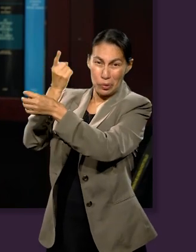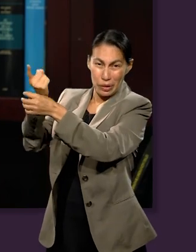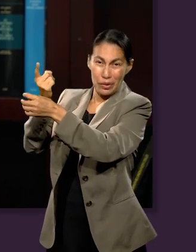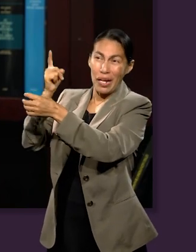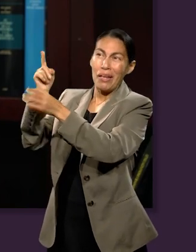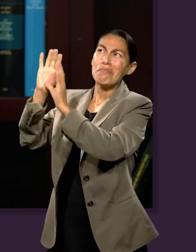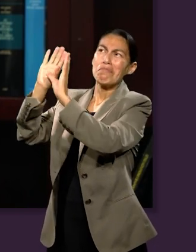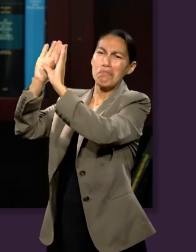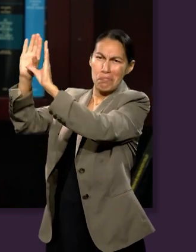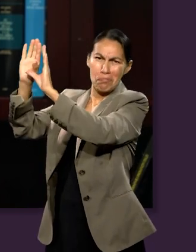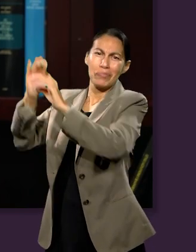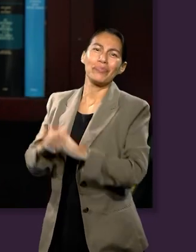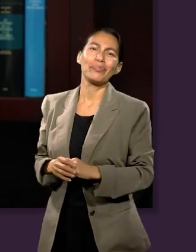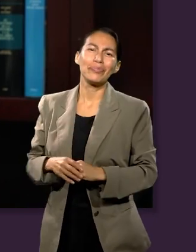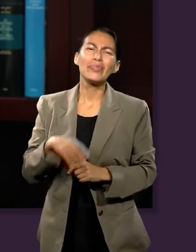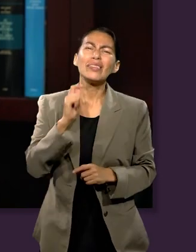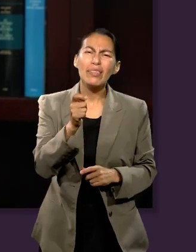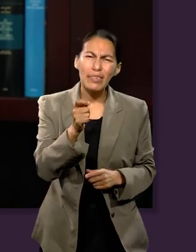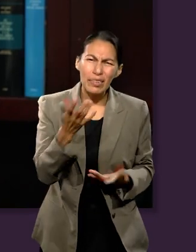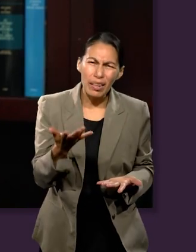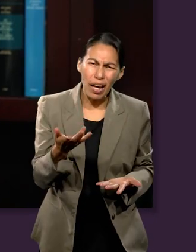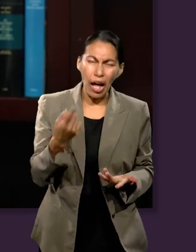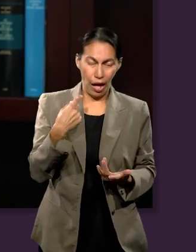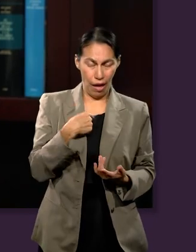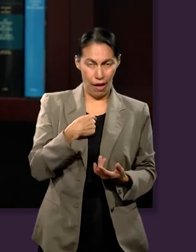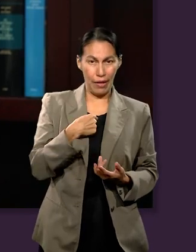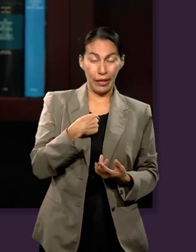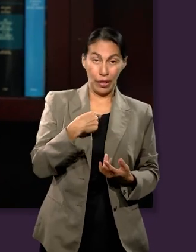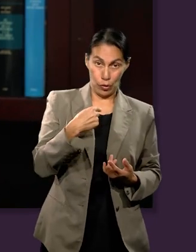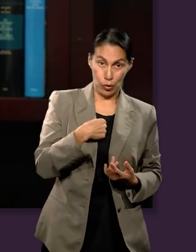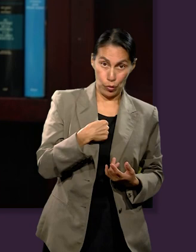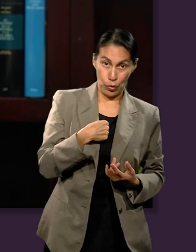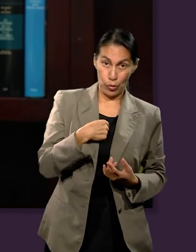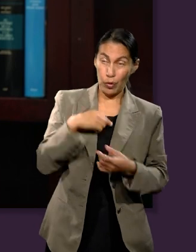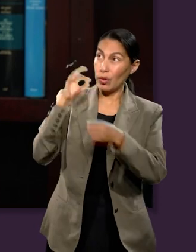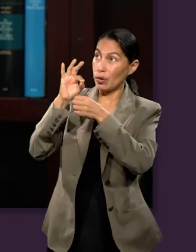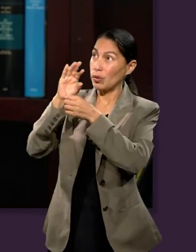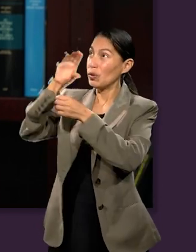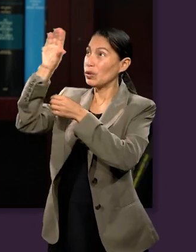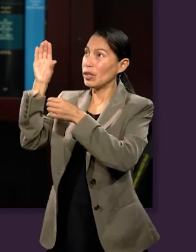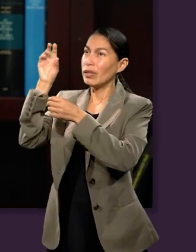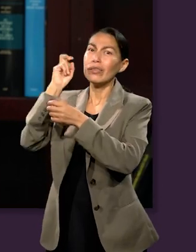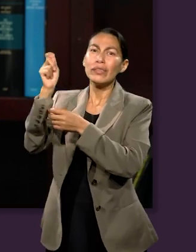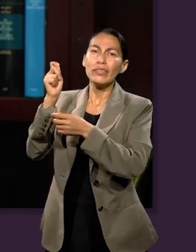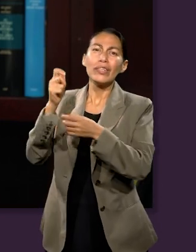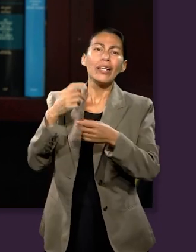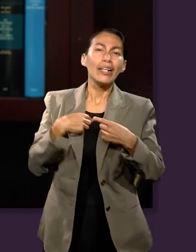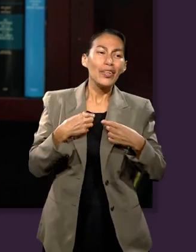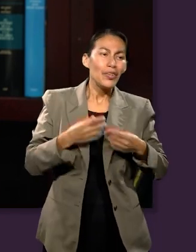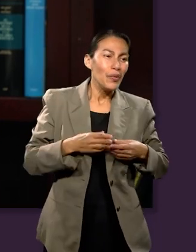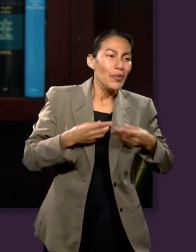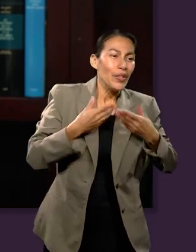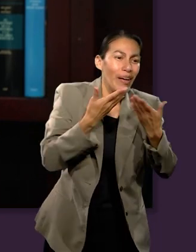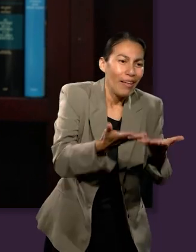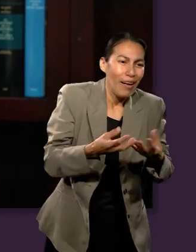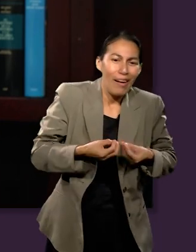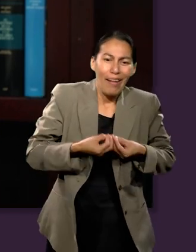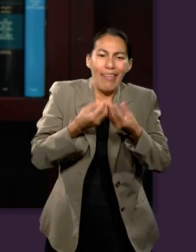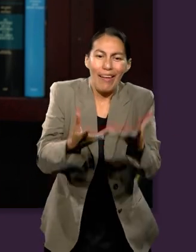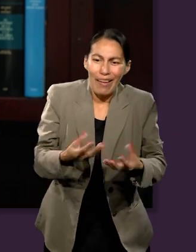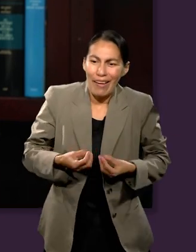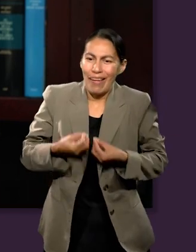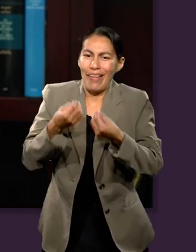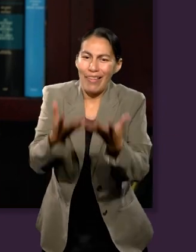el resto de la existencia entonces todo lo que hagamos por otros todo nuestro bien todo nuestro corazón entregado Jesús eso permanecerá por la eternidad